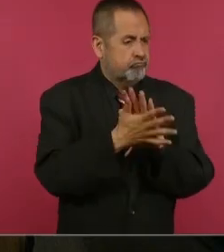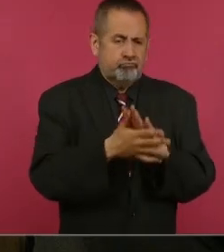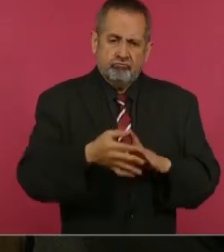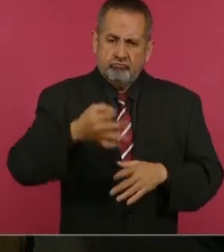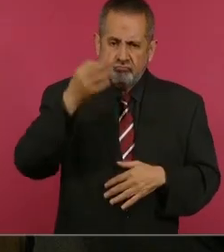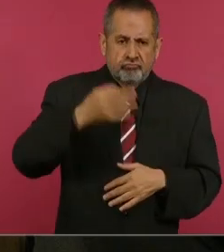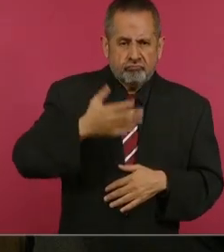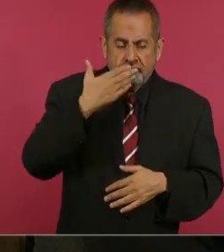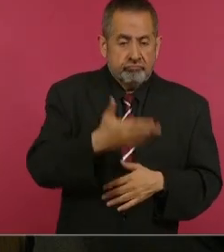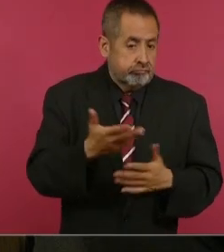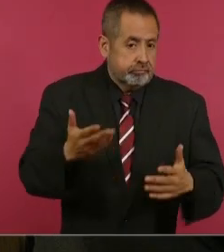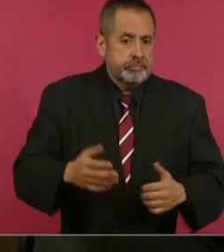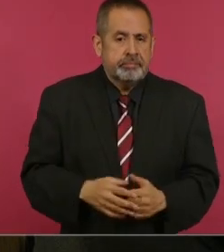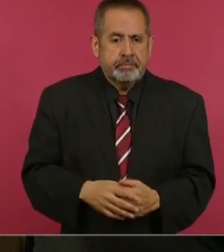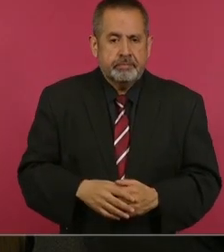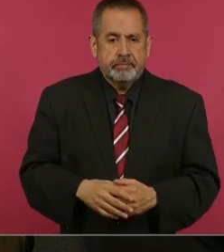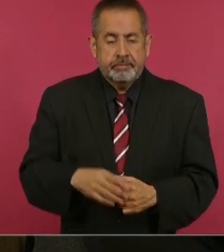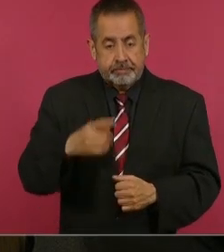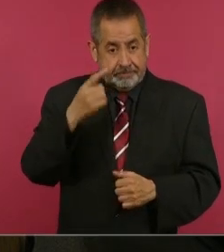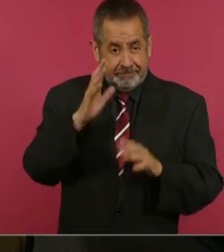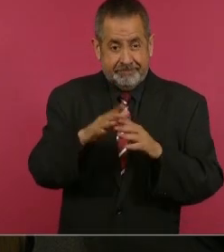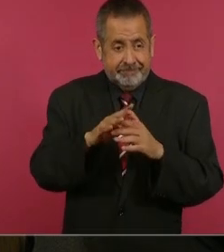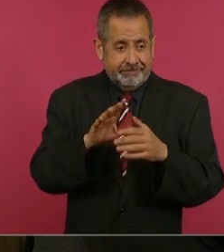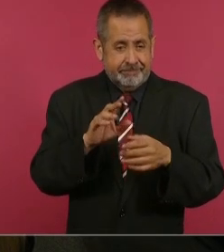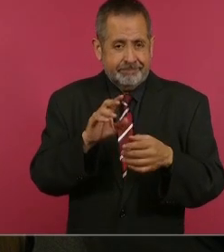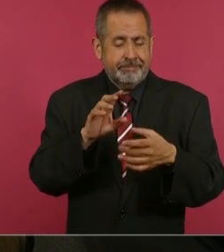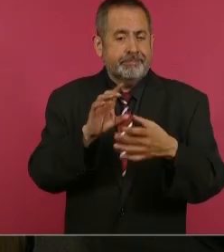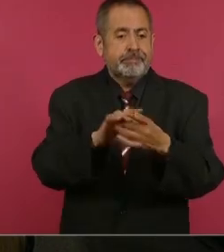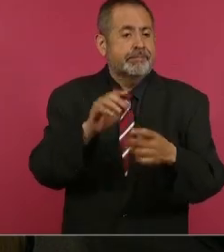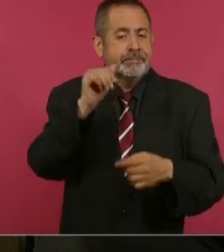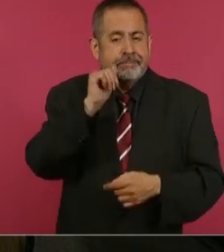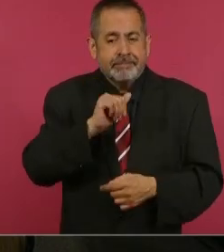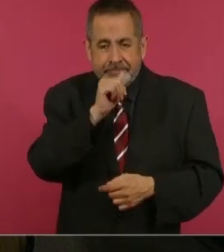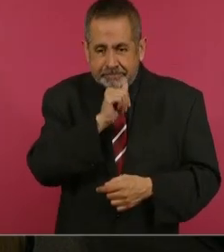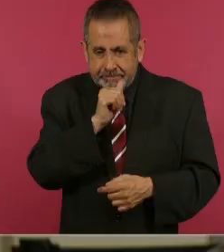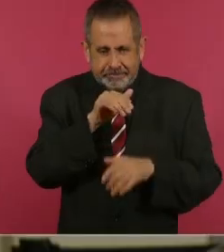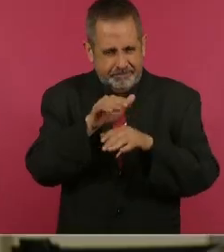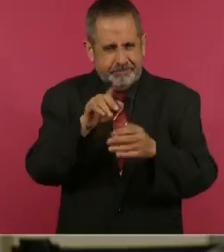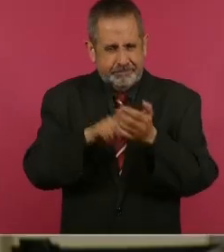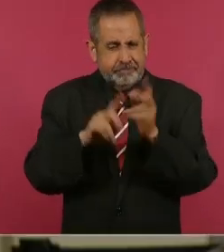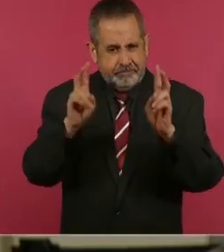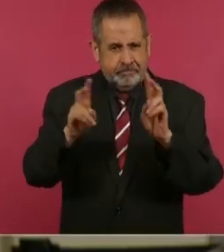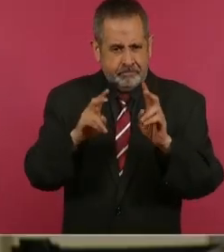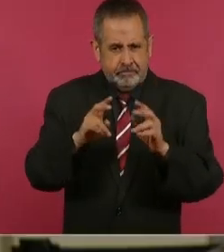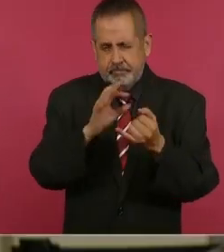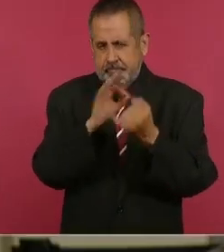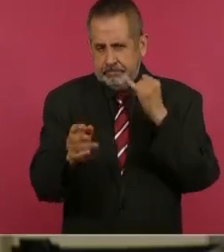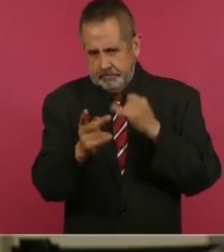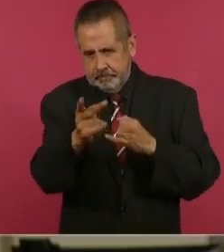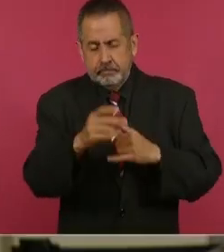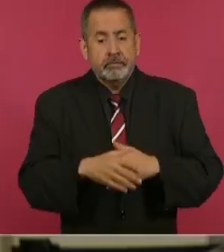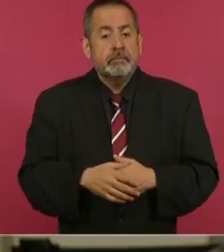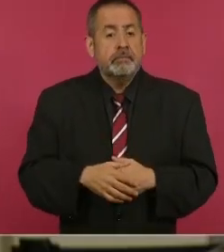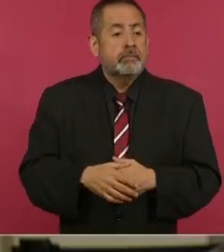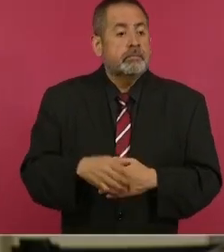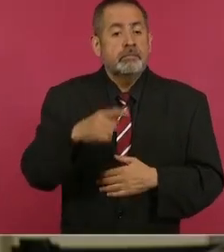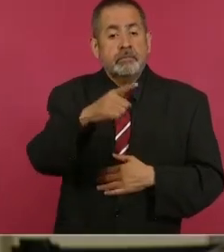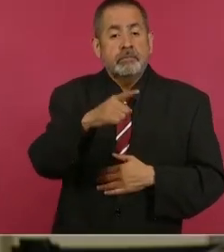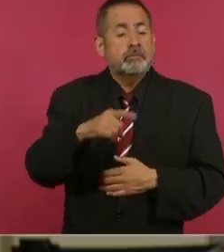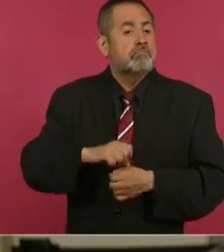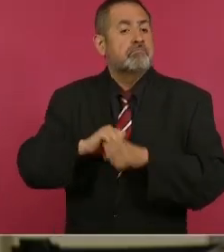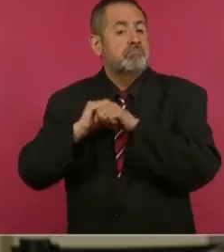realidad? Y mire, ya estamos en Arizona, así que yo le voy a preguntar de una vez, para soltar el micrófono. Ya se definió la Serie